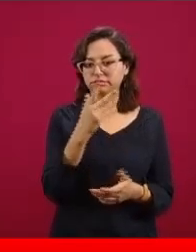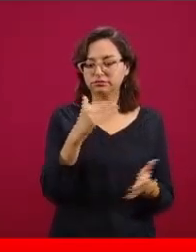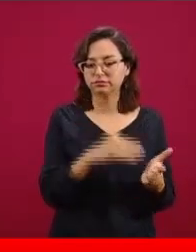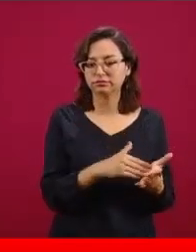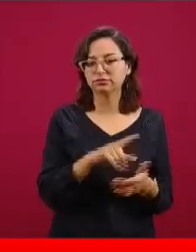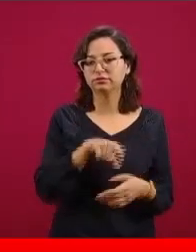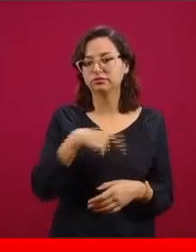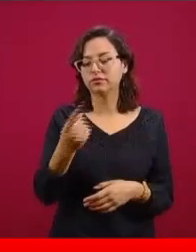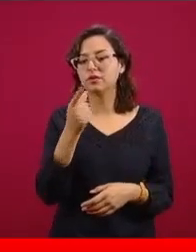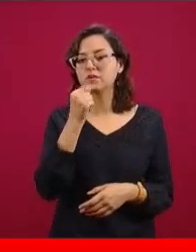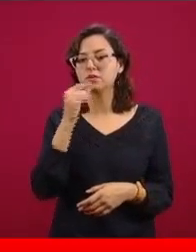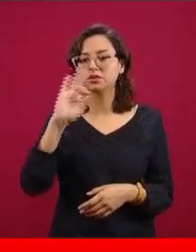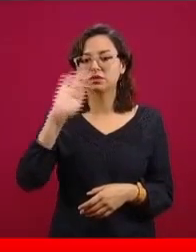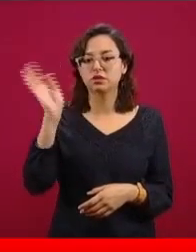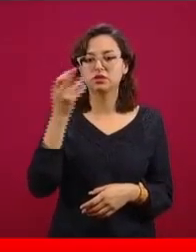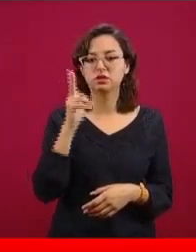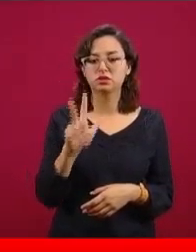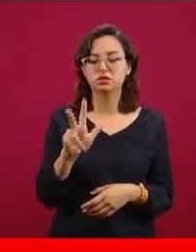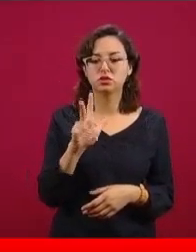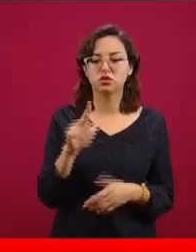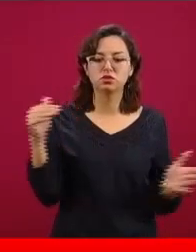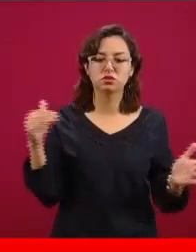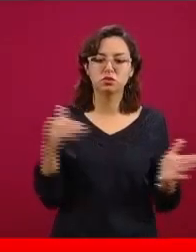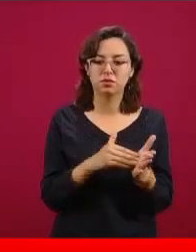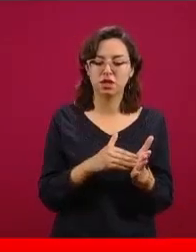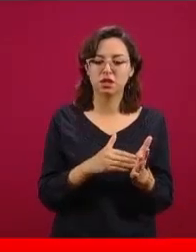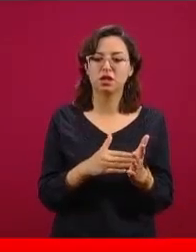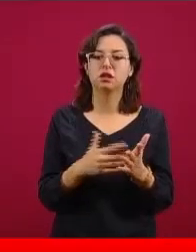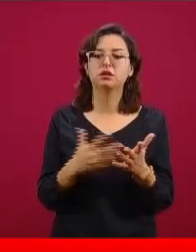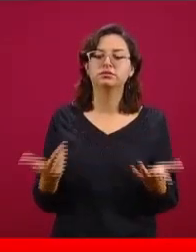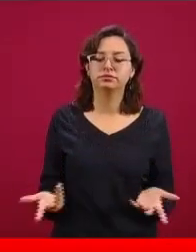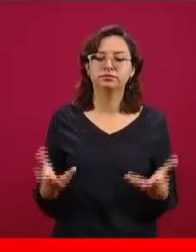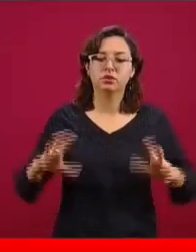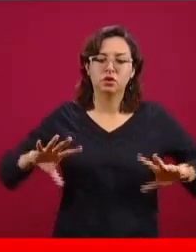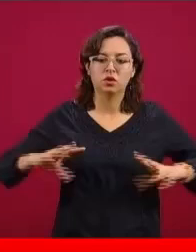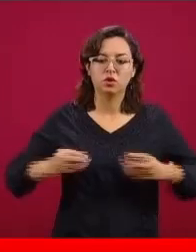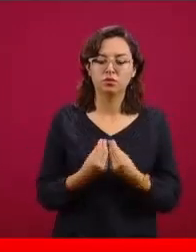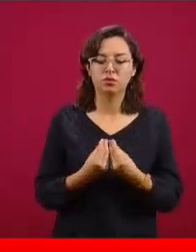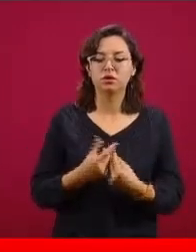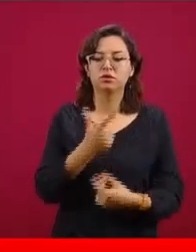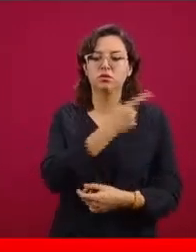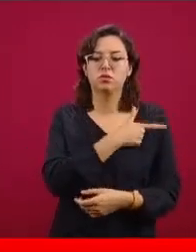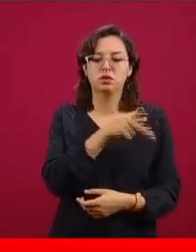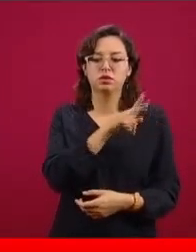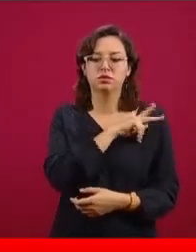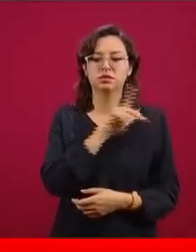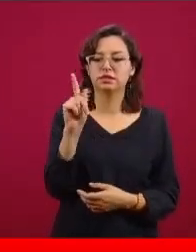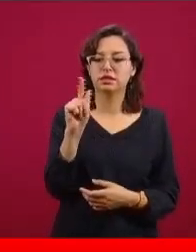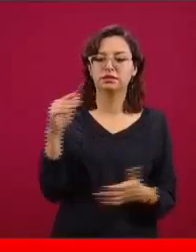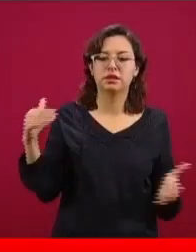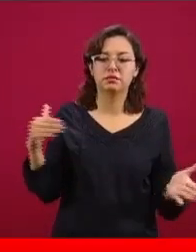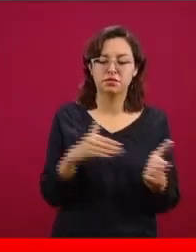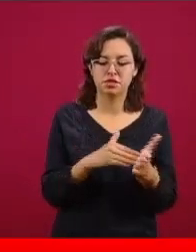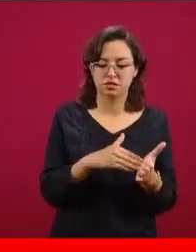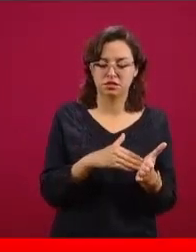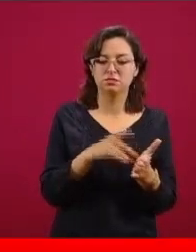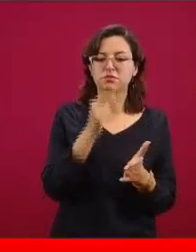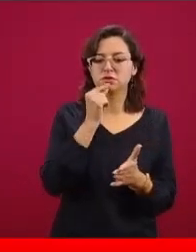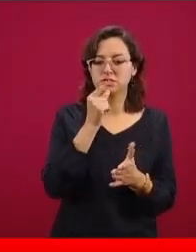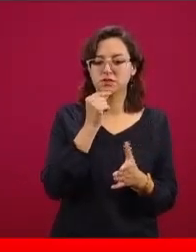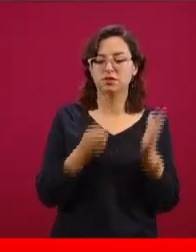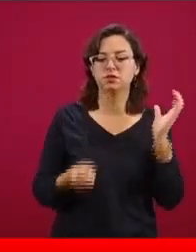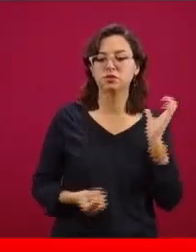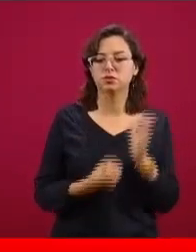218.000 de manera que son propiamente de guardia nacional un poco más de 70 mil además de ello tenemos